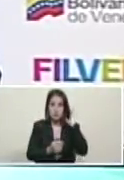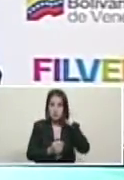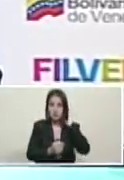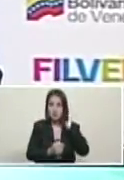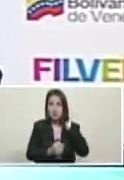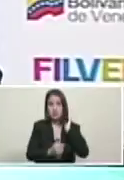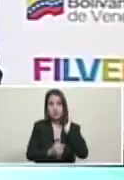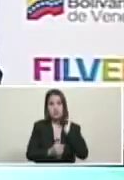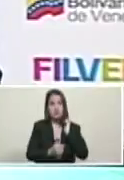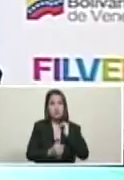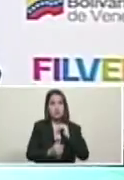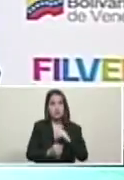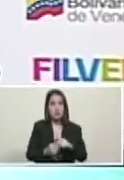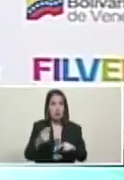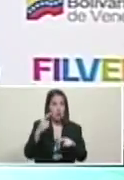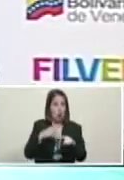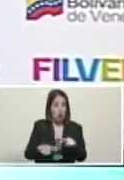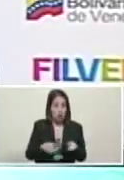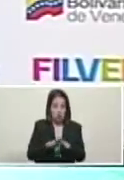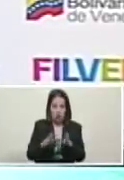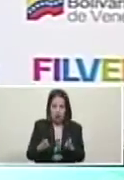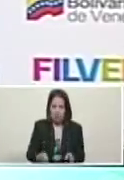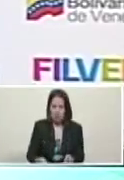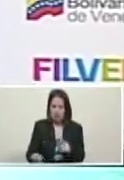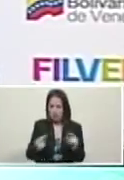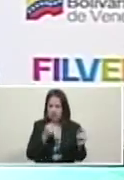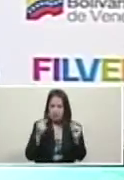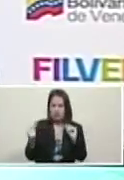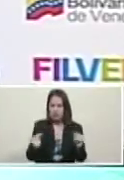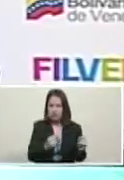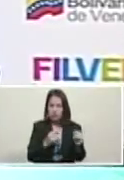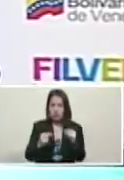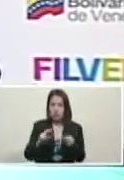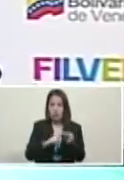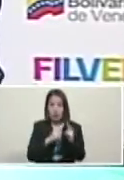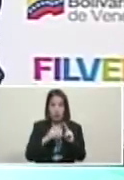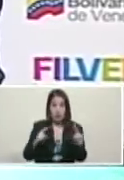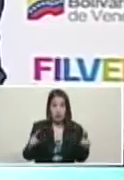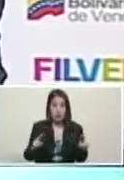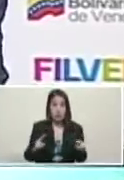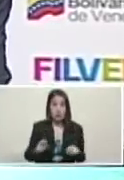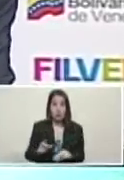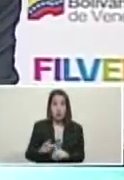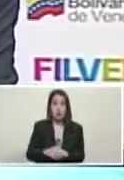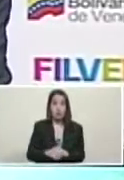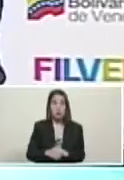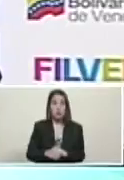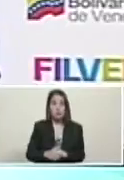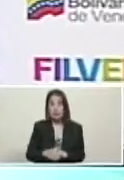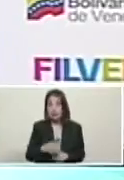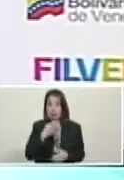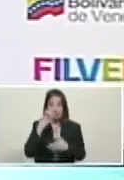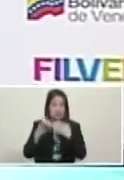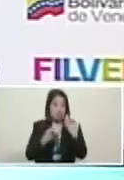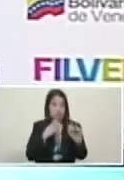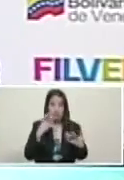El congelamiento de las mesas de negociación de paz con el ELN es escandaloso. Y Venezuela sigue